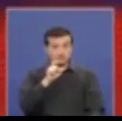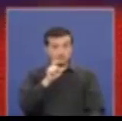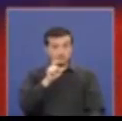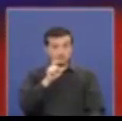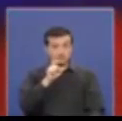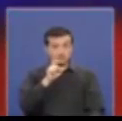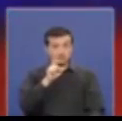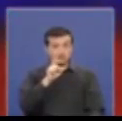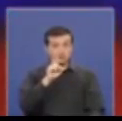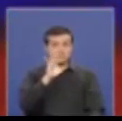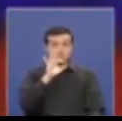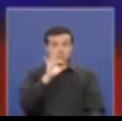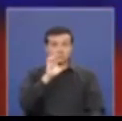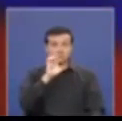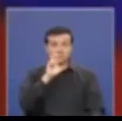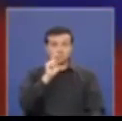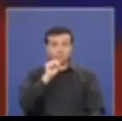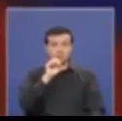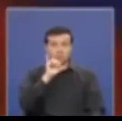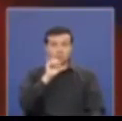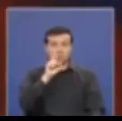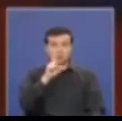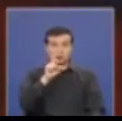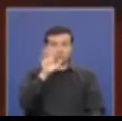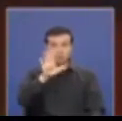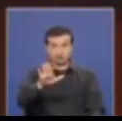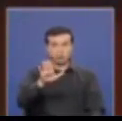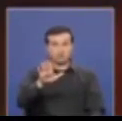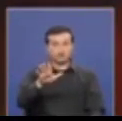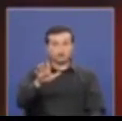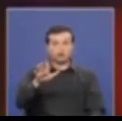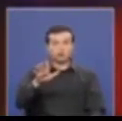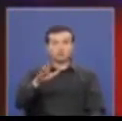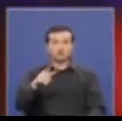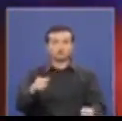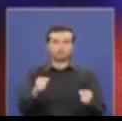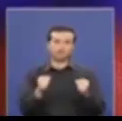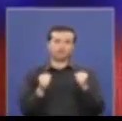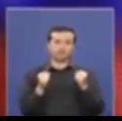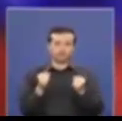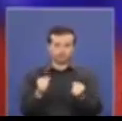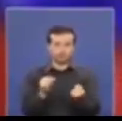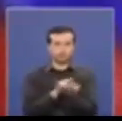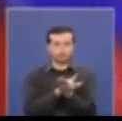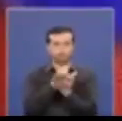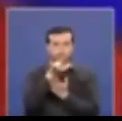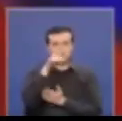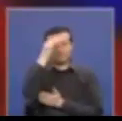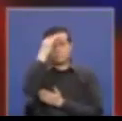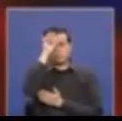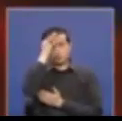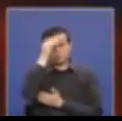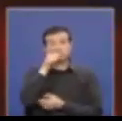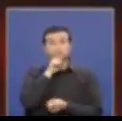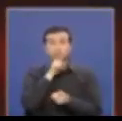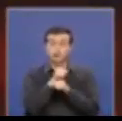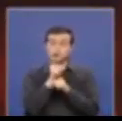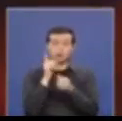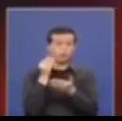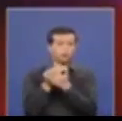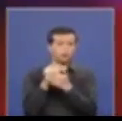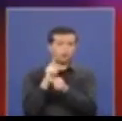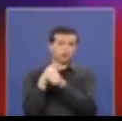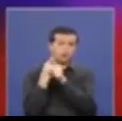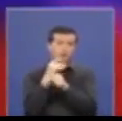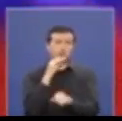Fénix. Y aquí mi decán es piloto de helicóptero, entonces Fénix, los Fénix franceses. Y hemos comprado también los Drup.